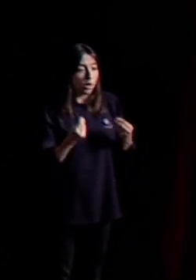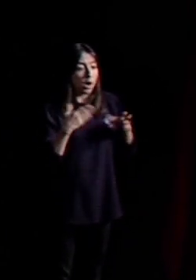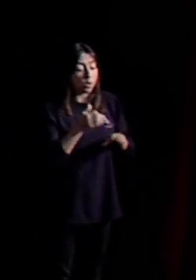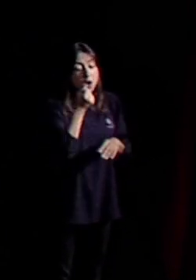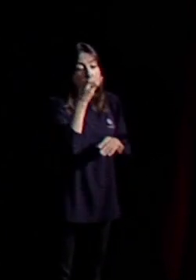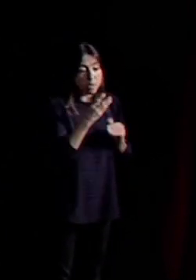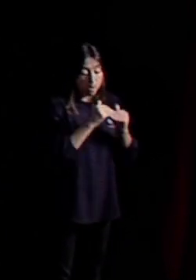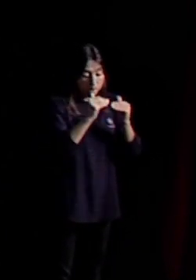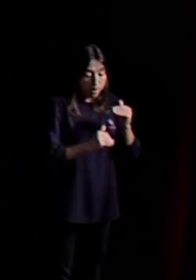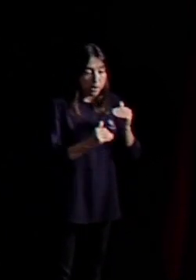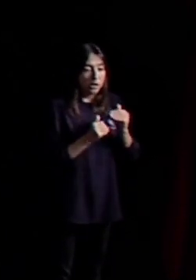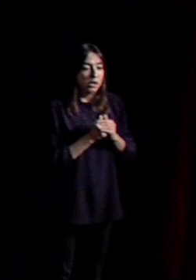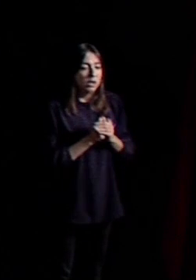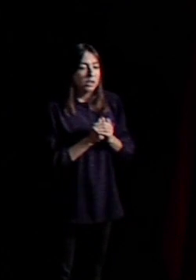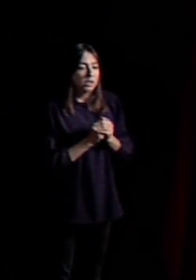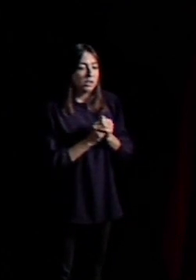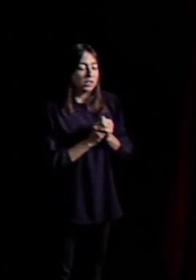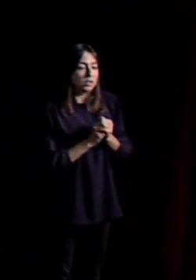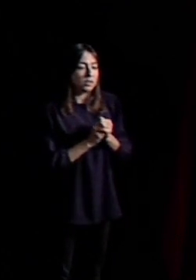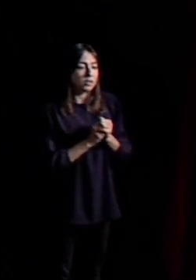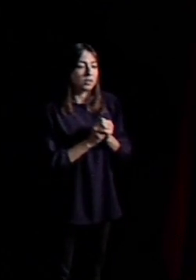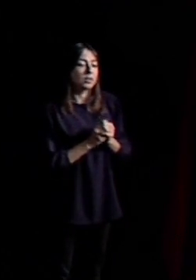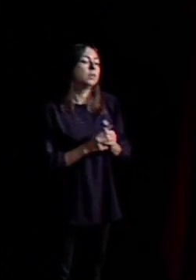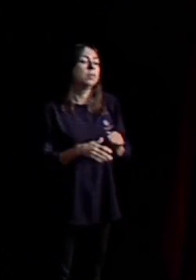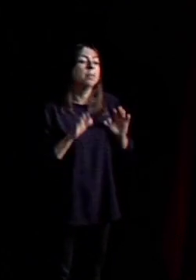bajo. Pero